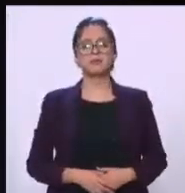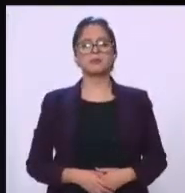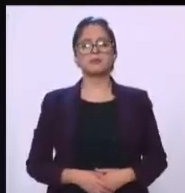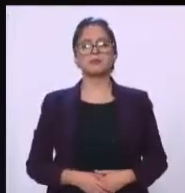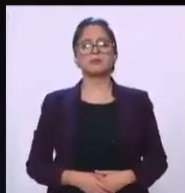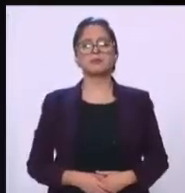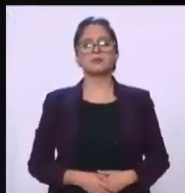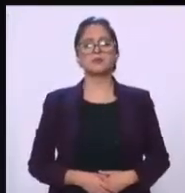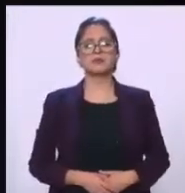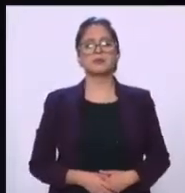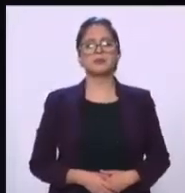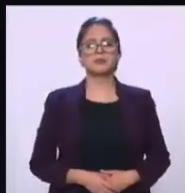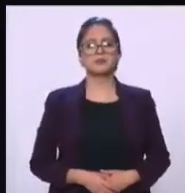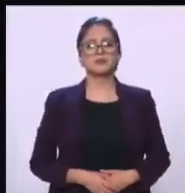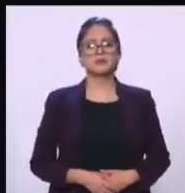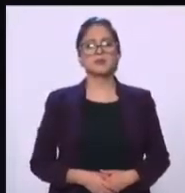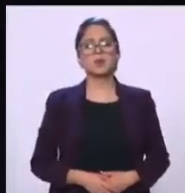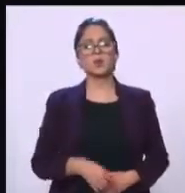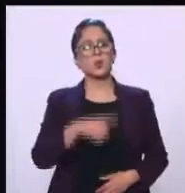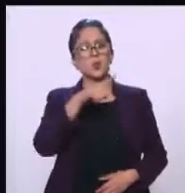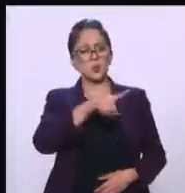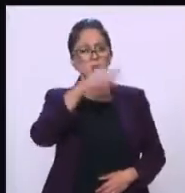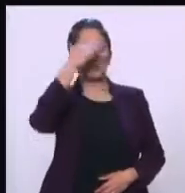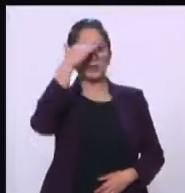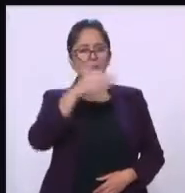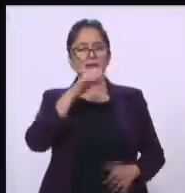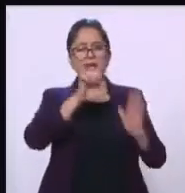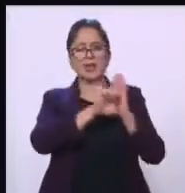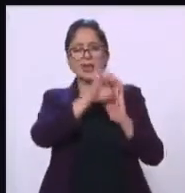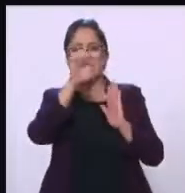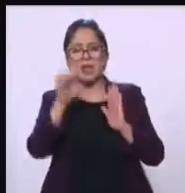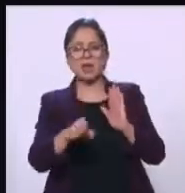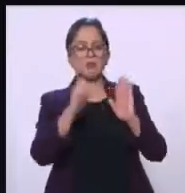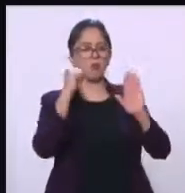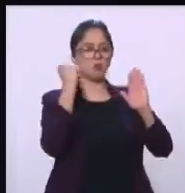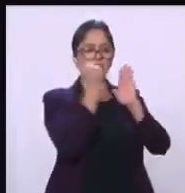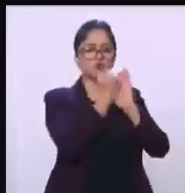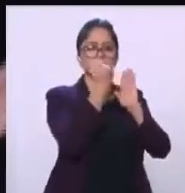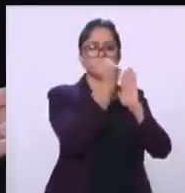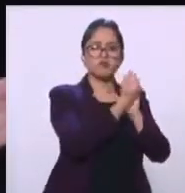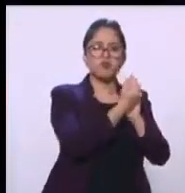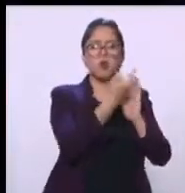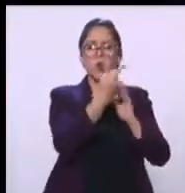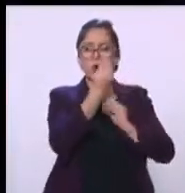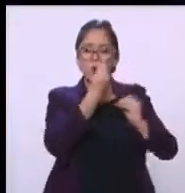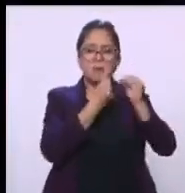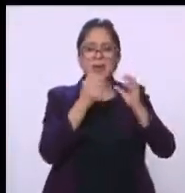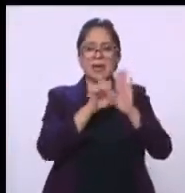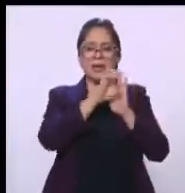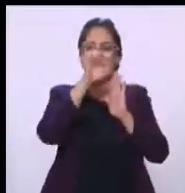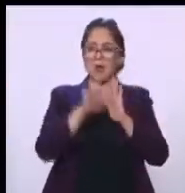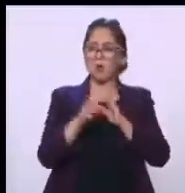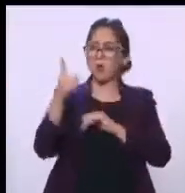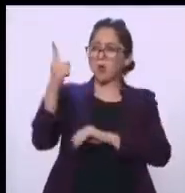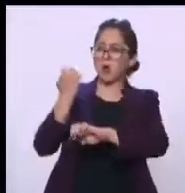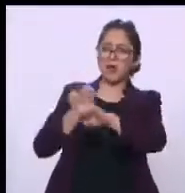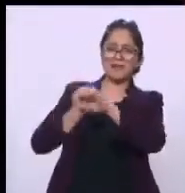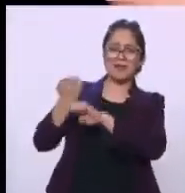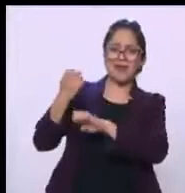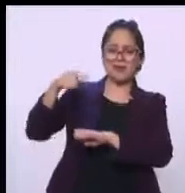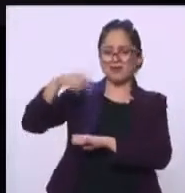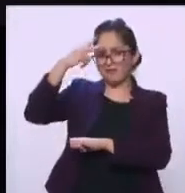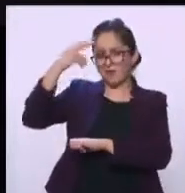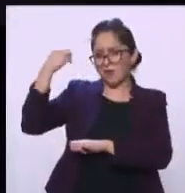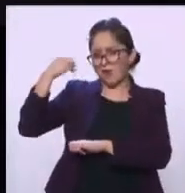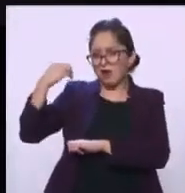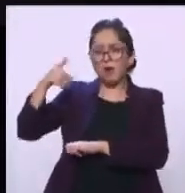clarísima sobre el etiquetado claro, por ejemplo. Un estado de la República ya prohibió que los chavitos compren de manera autónoma